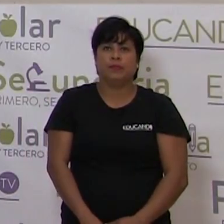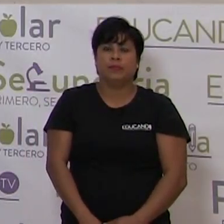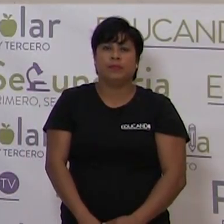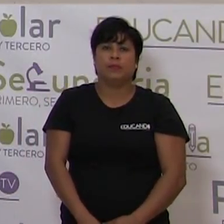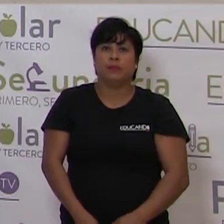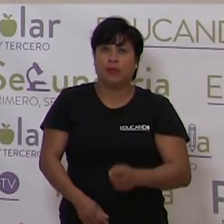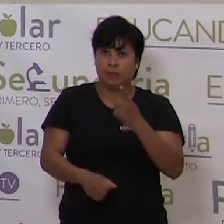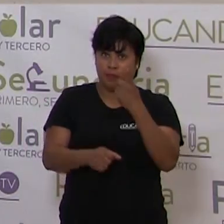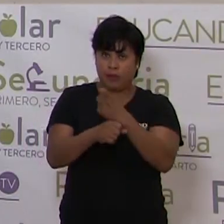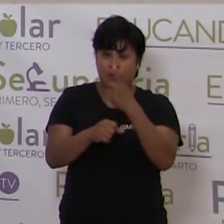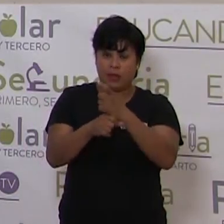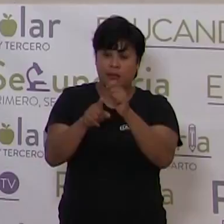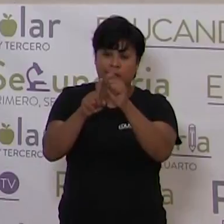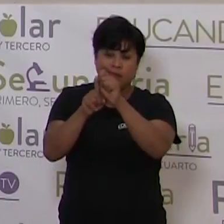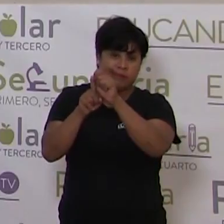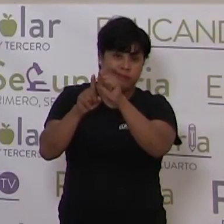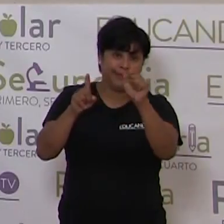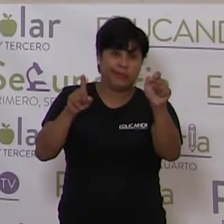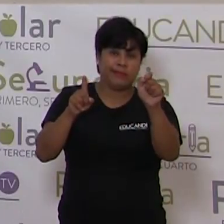El primer segmento,